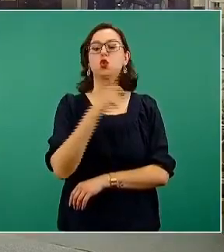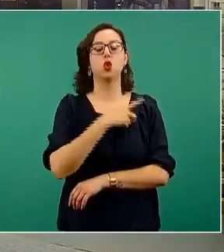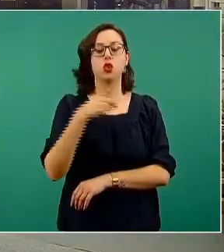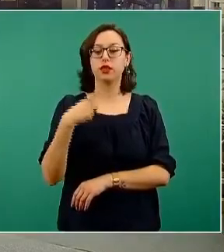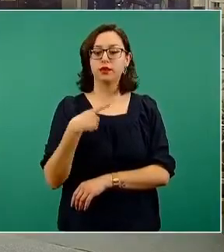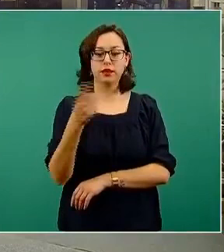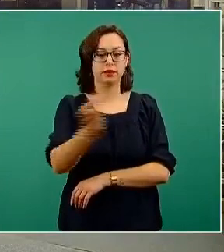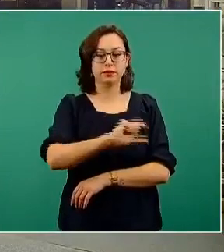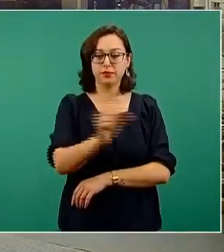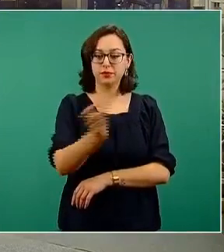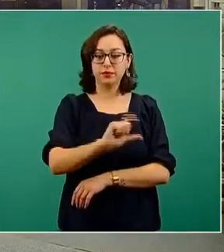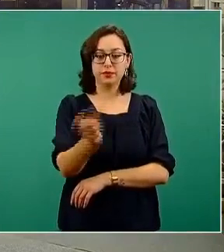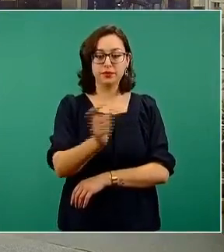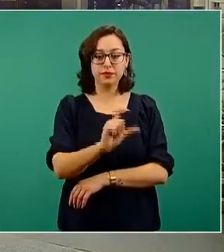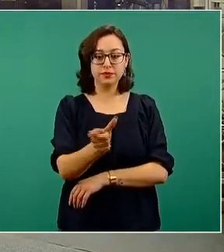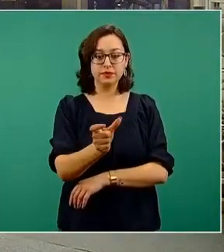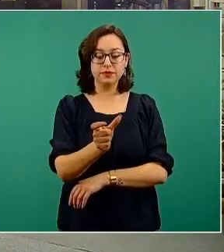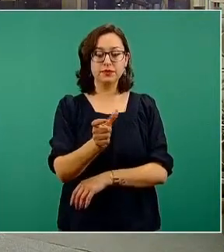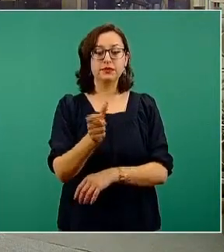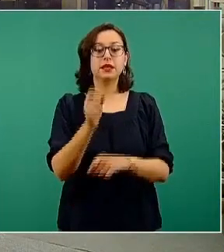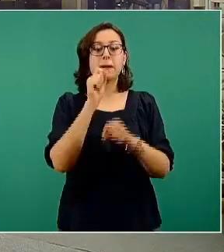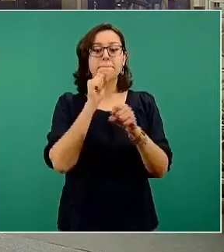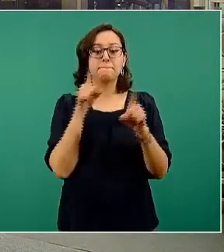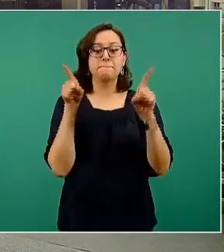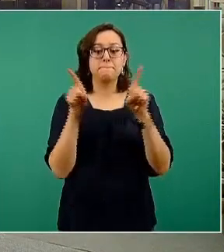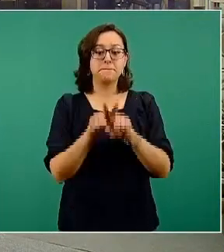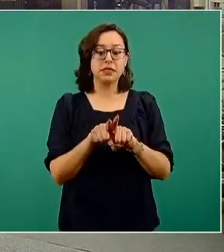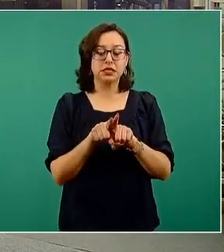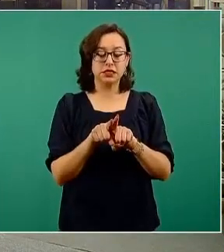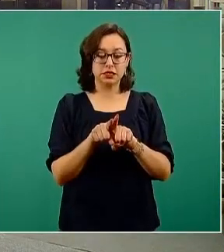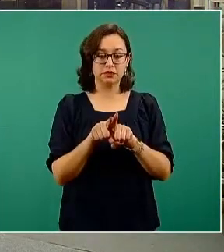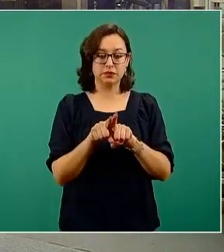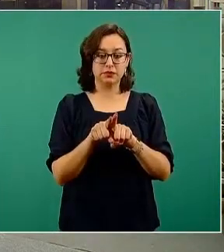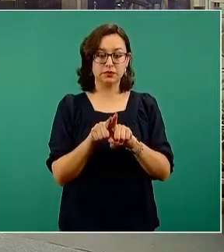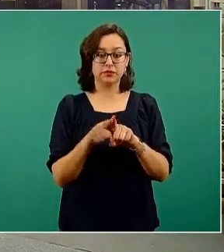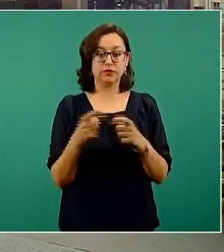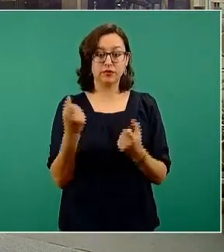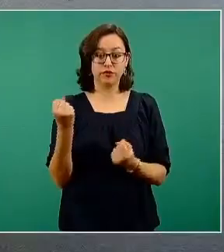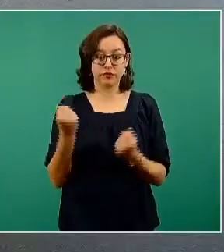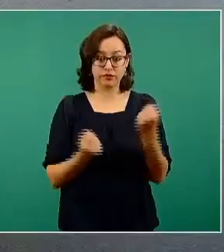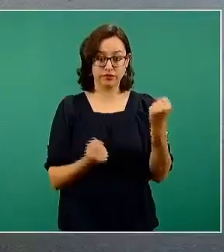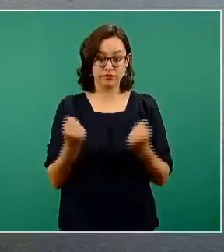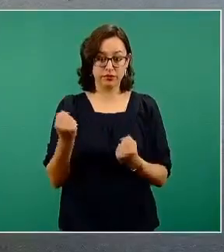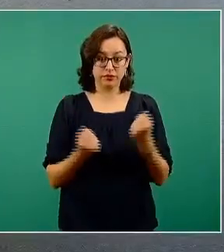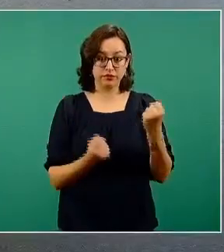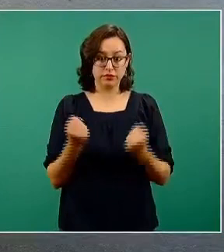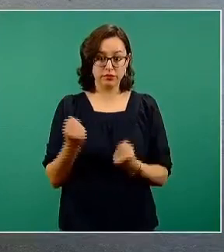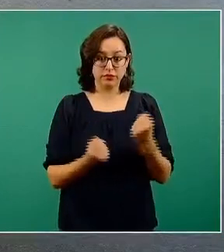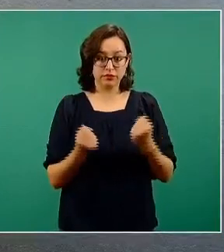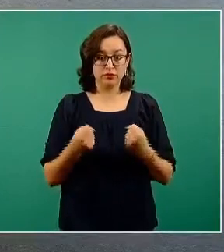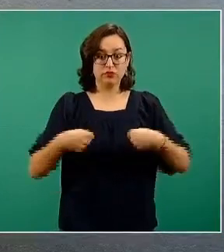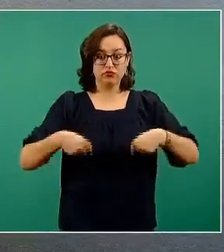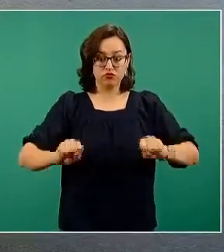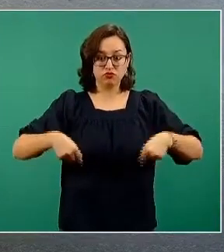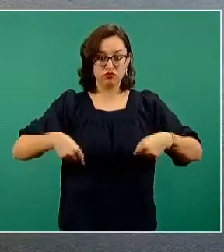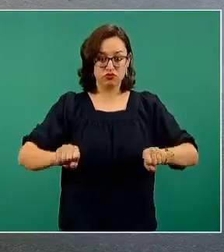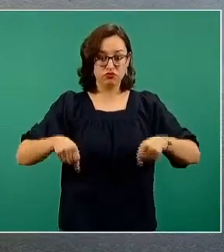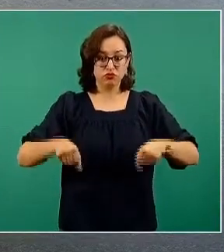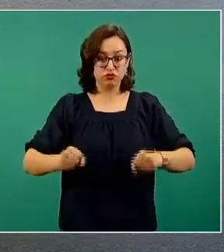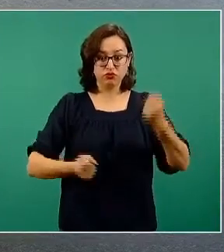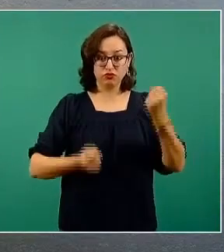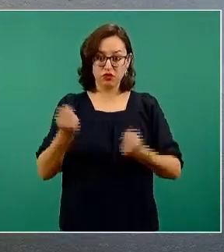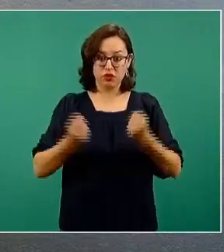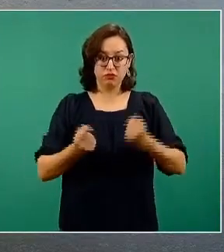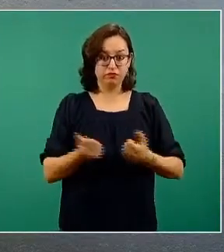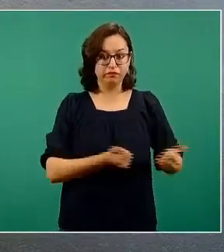desnaturalización y que tampoco se pueden transportar ni en vehículos automotores, en motocicletas, ni tampoco en